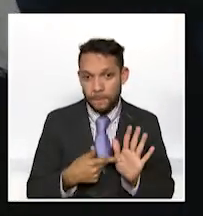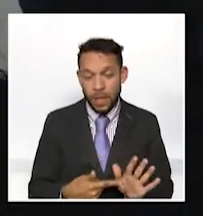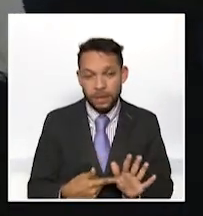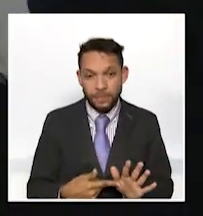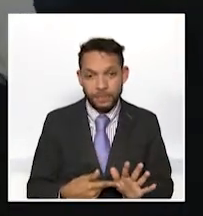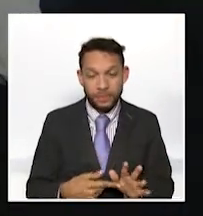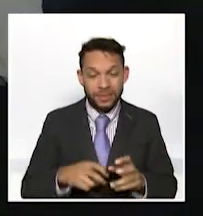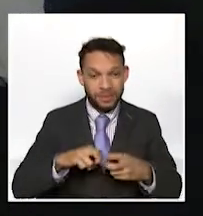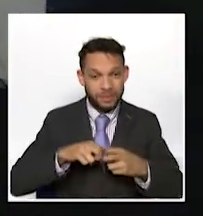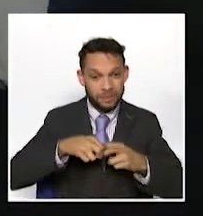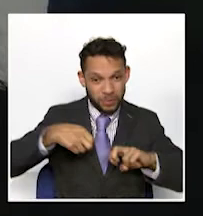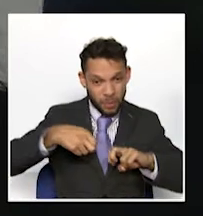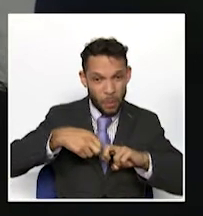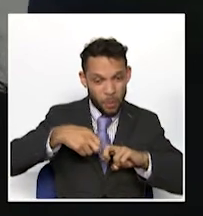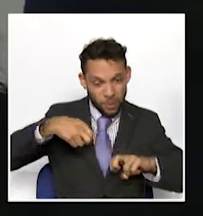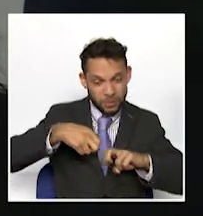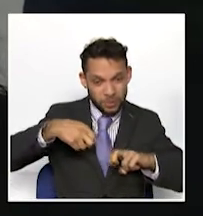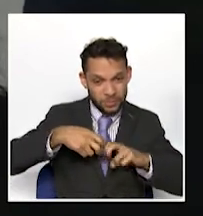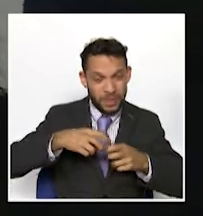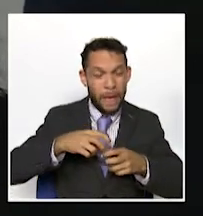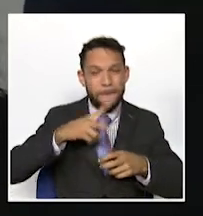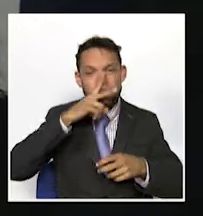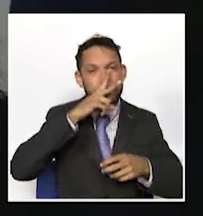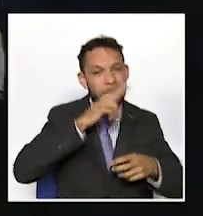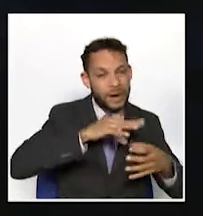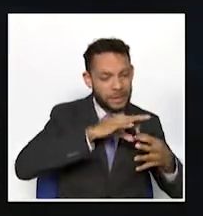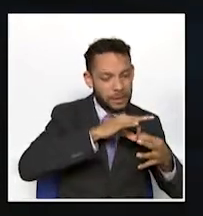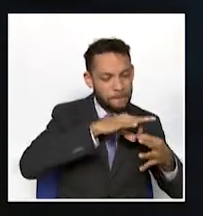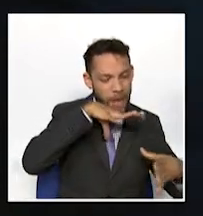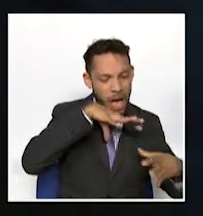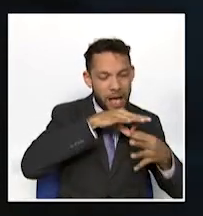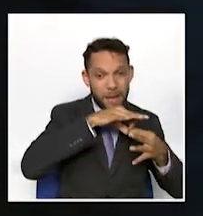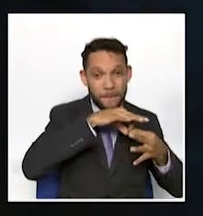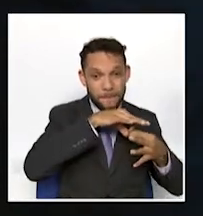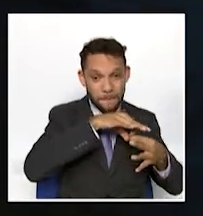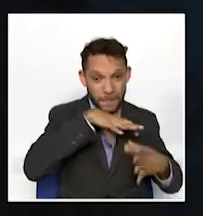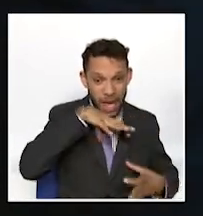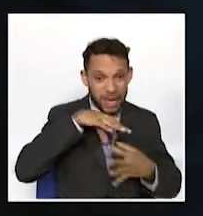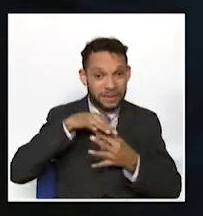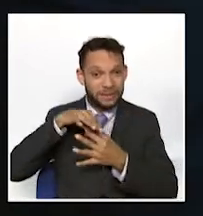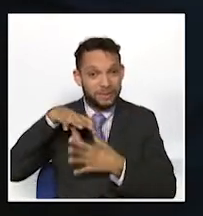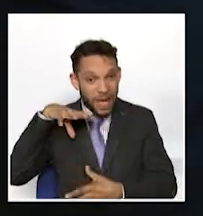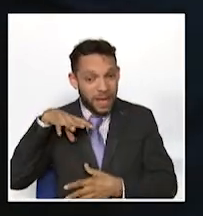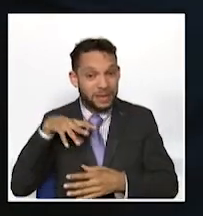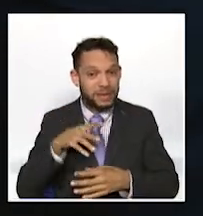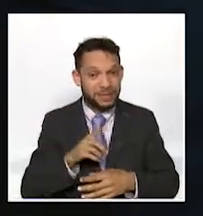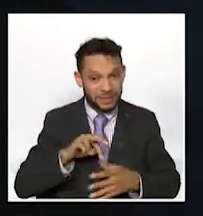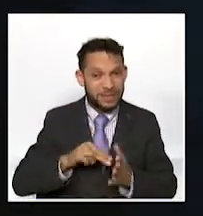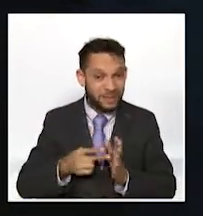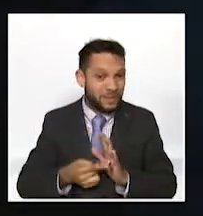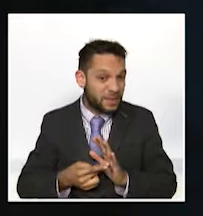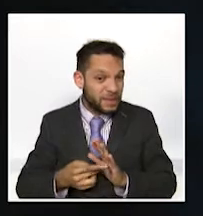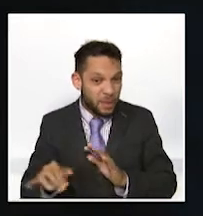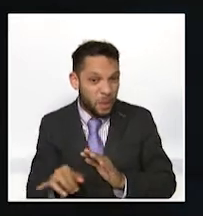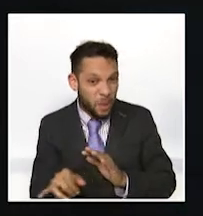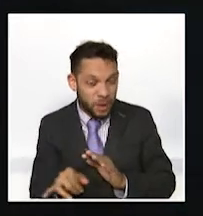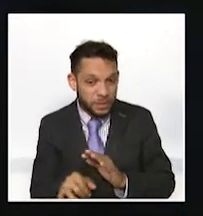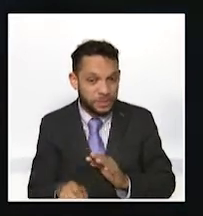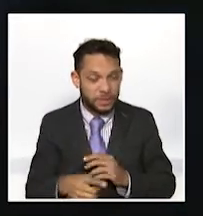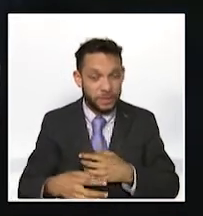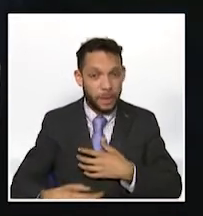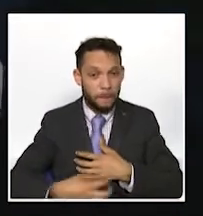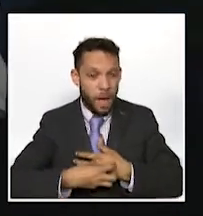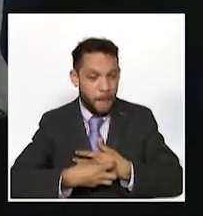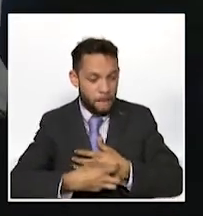rupturas vasculares y al hacer esas rupturas vasculares pues se comporta como lo que hablamos hace un momento, despierta la